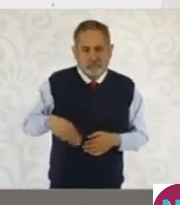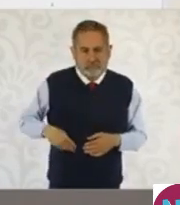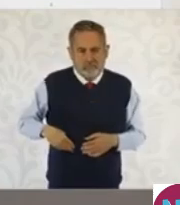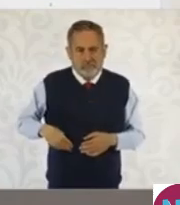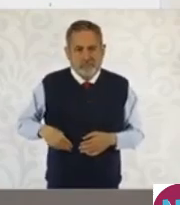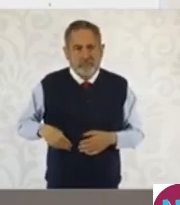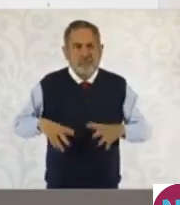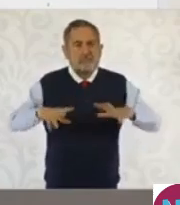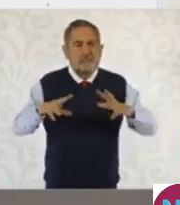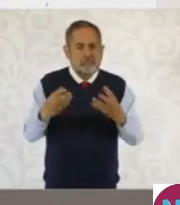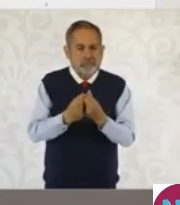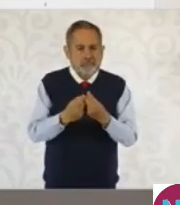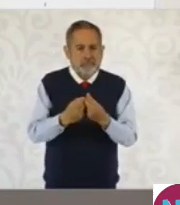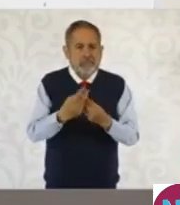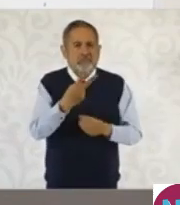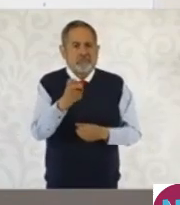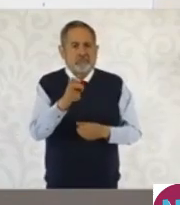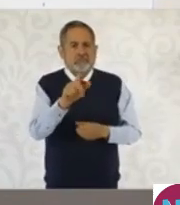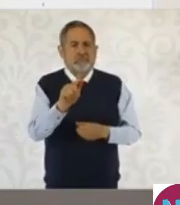gobernaba